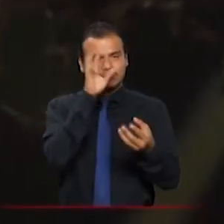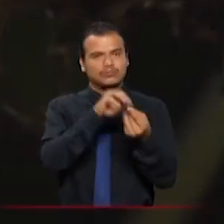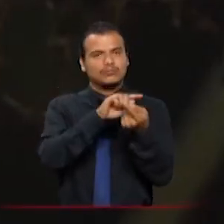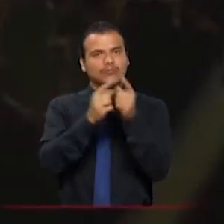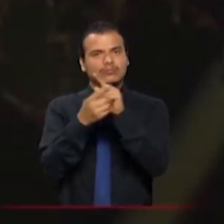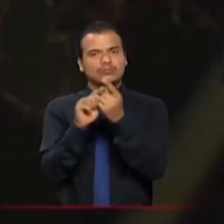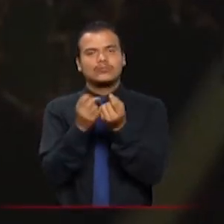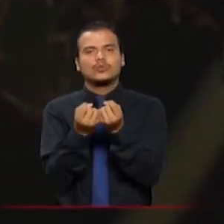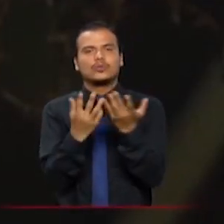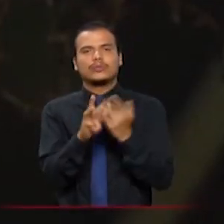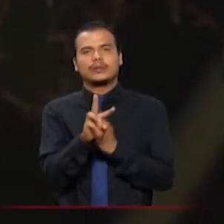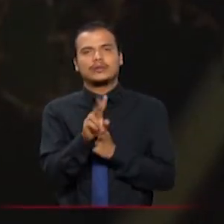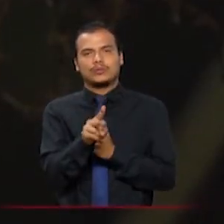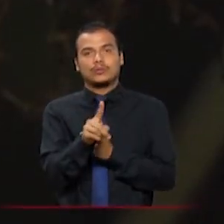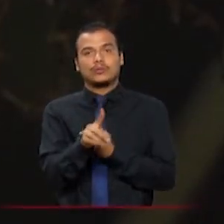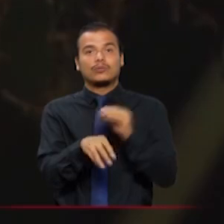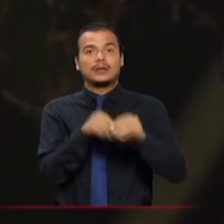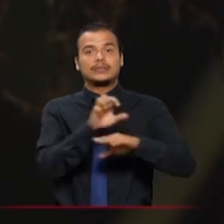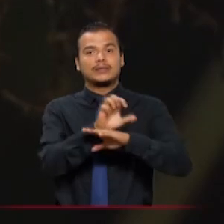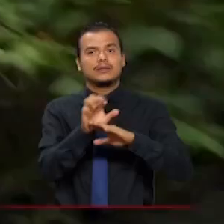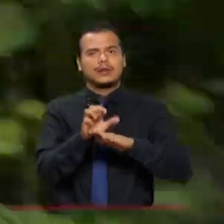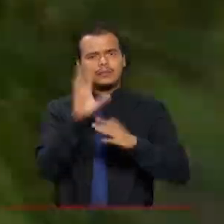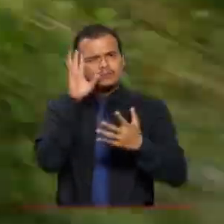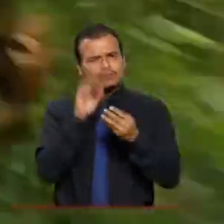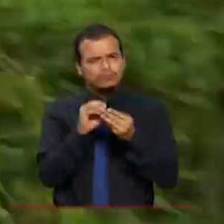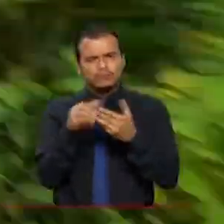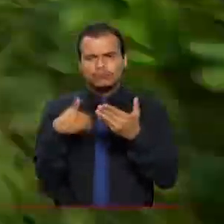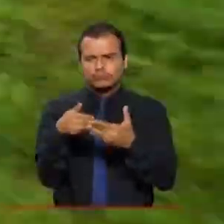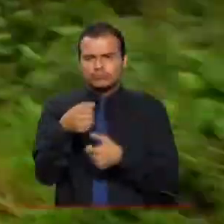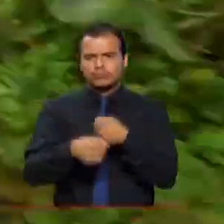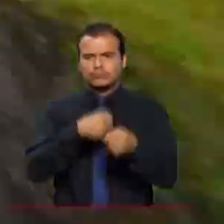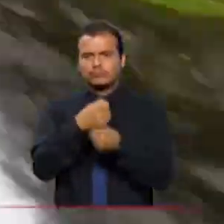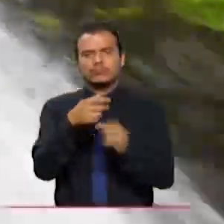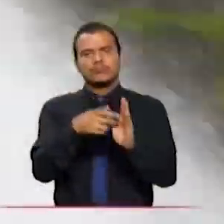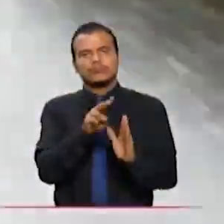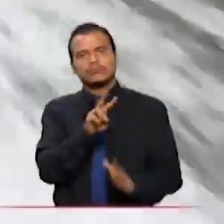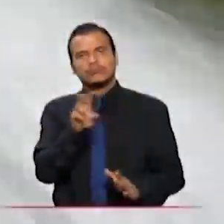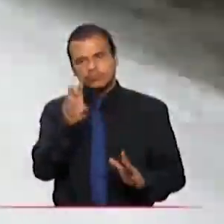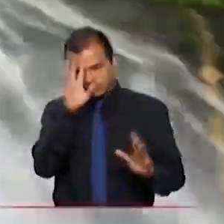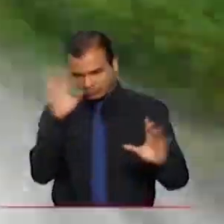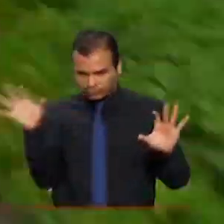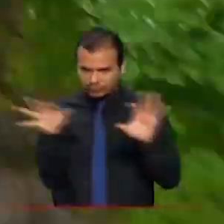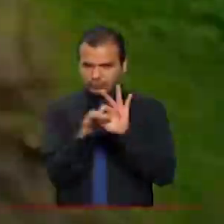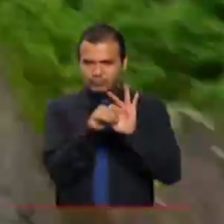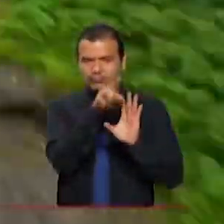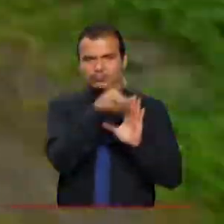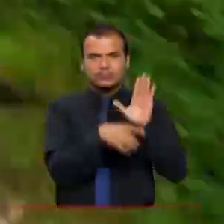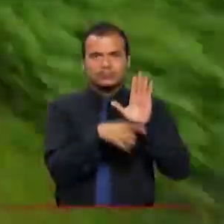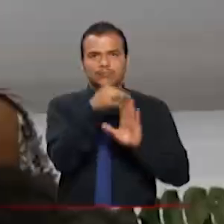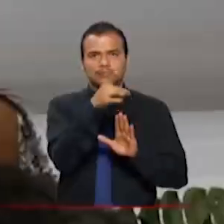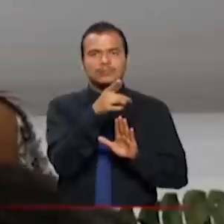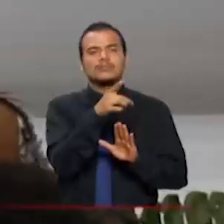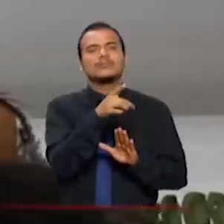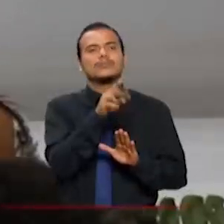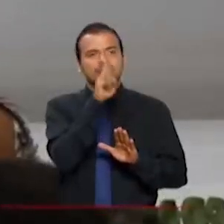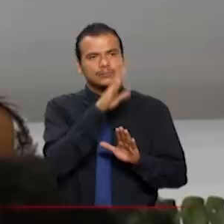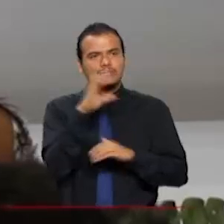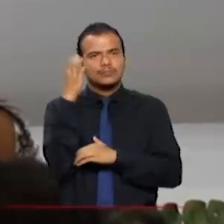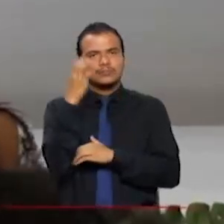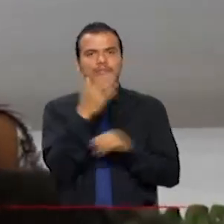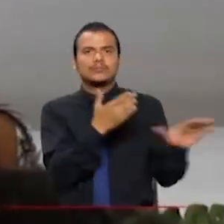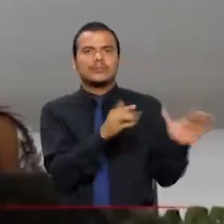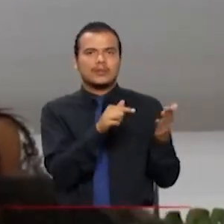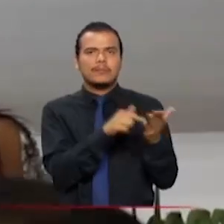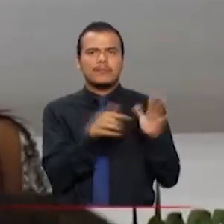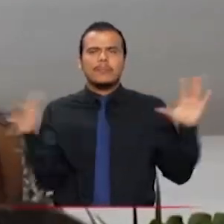cuatrienales 2024-2027 disposiciones para armonizar sus acciones con las metas del Plan de Acción Nacional. Tuvimos la oportunidad de revisar